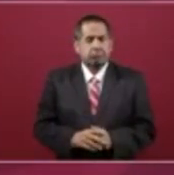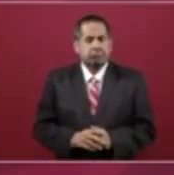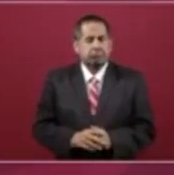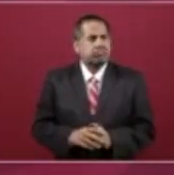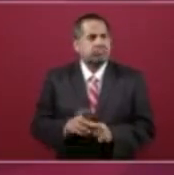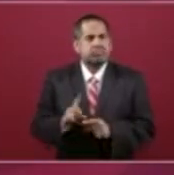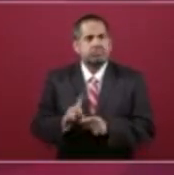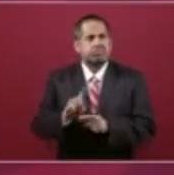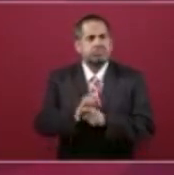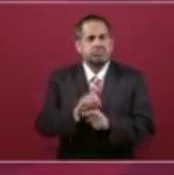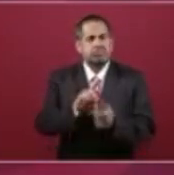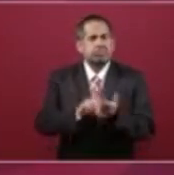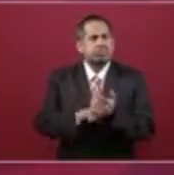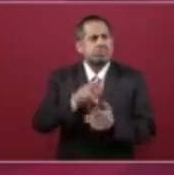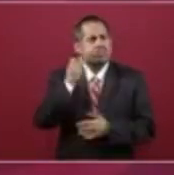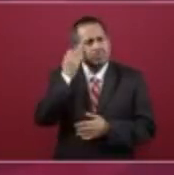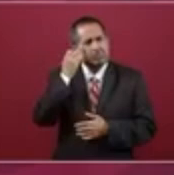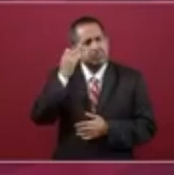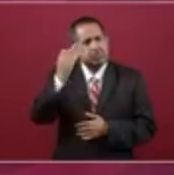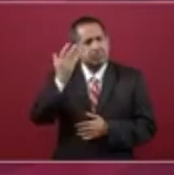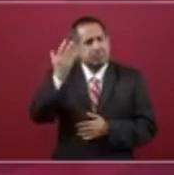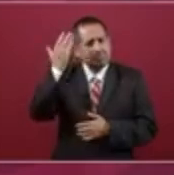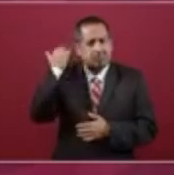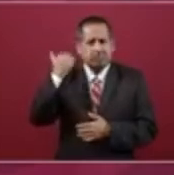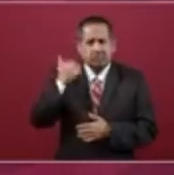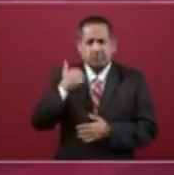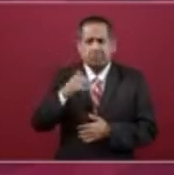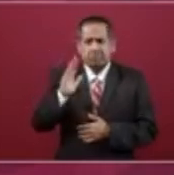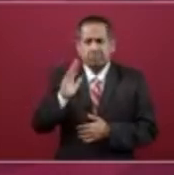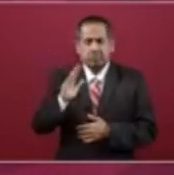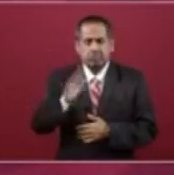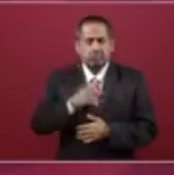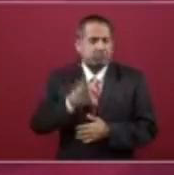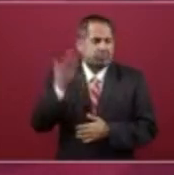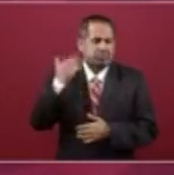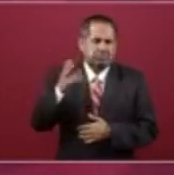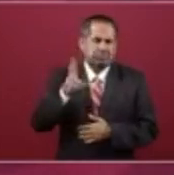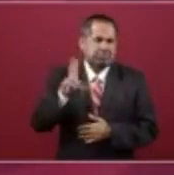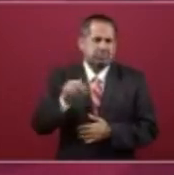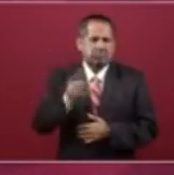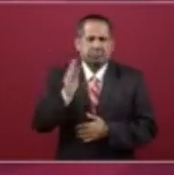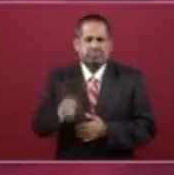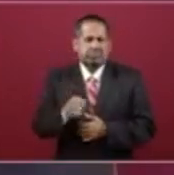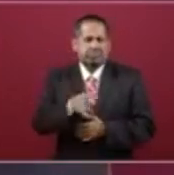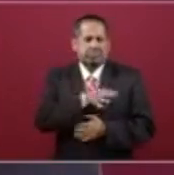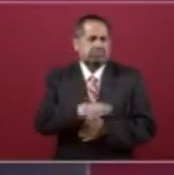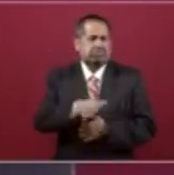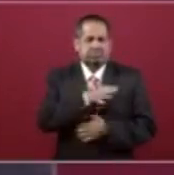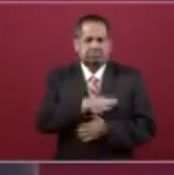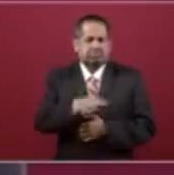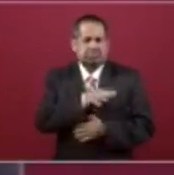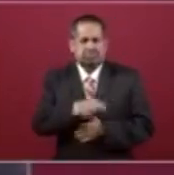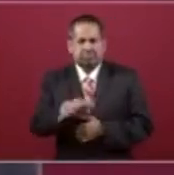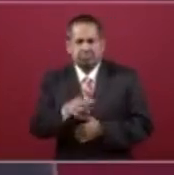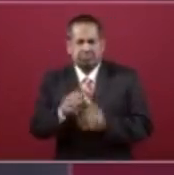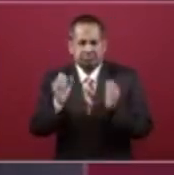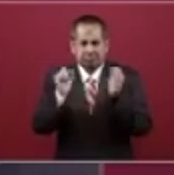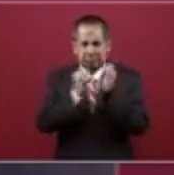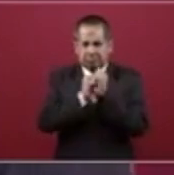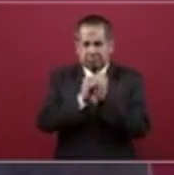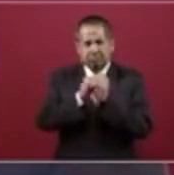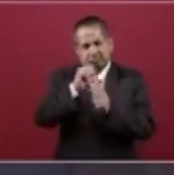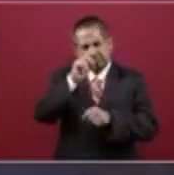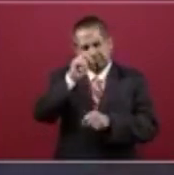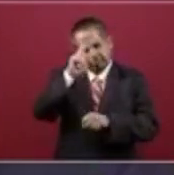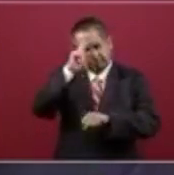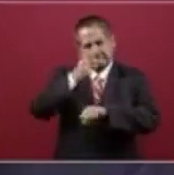desde hace algún tiempo no aceptaba ser compadre,